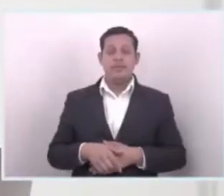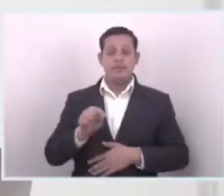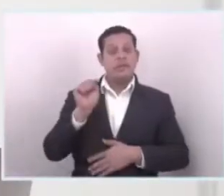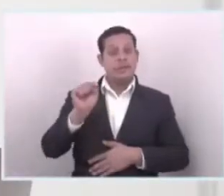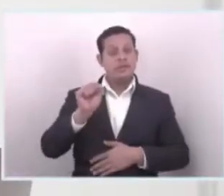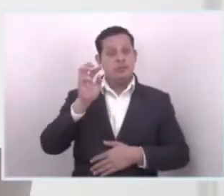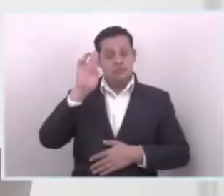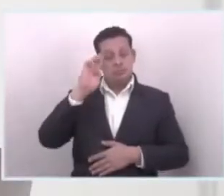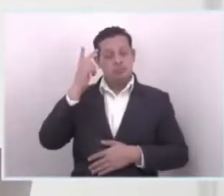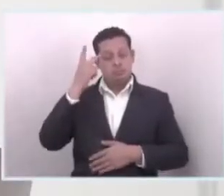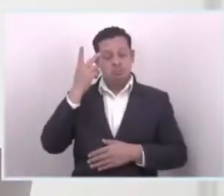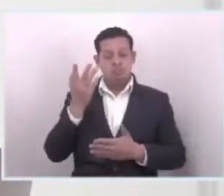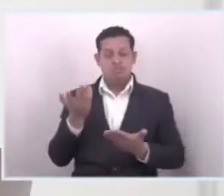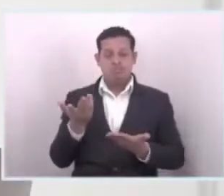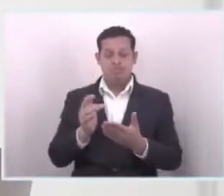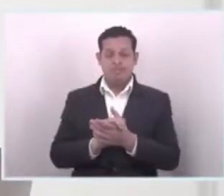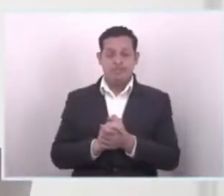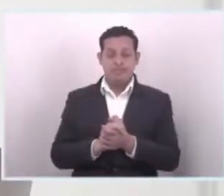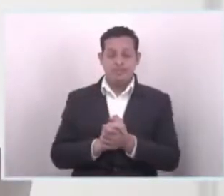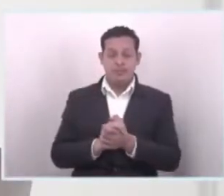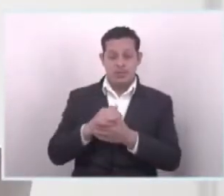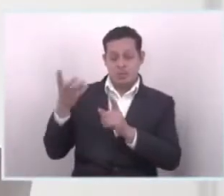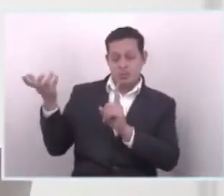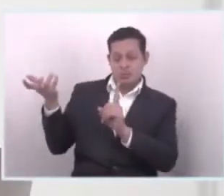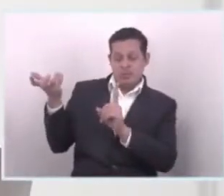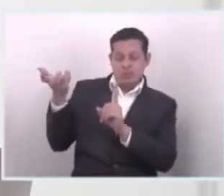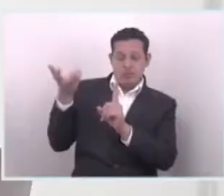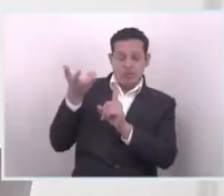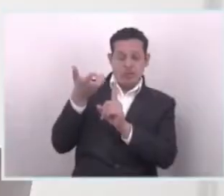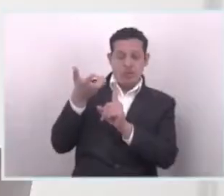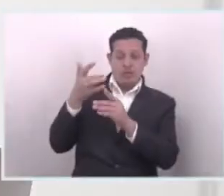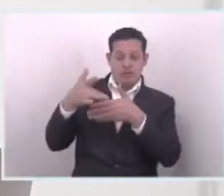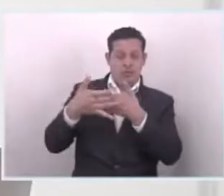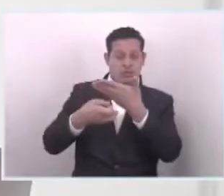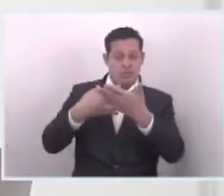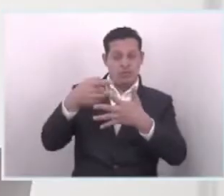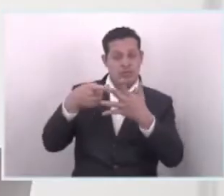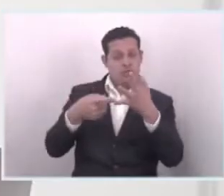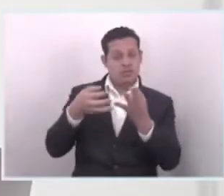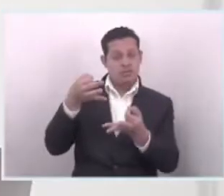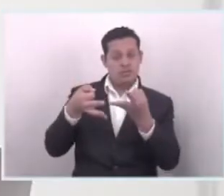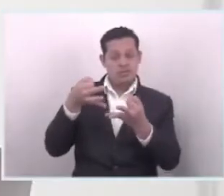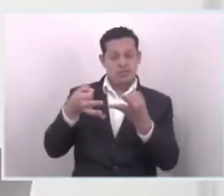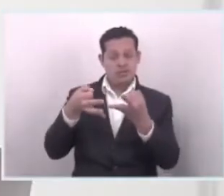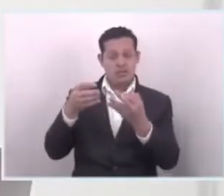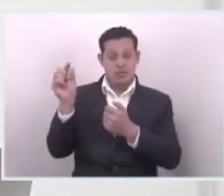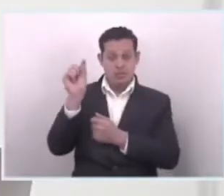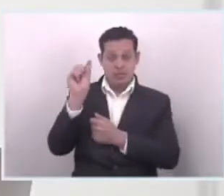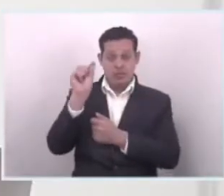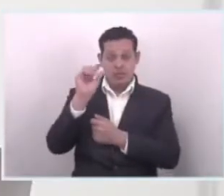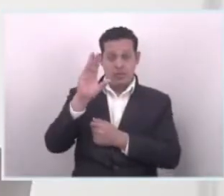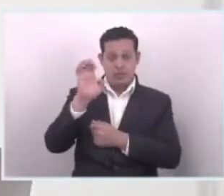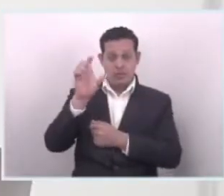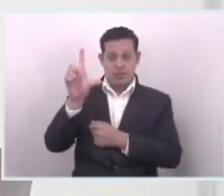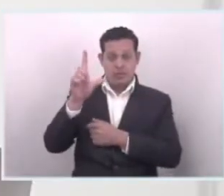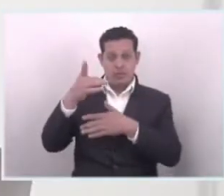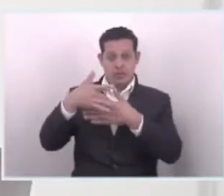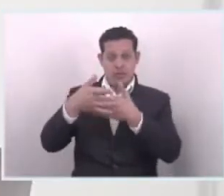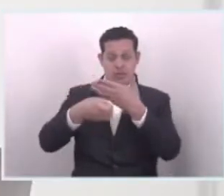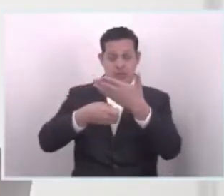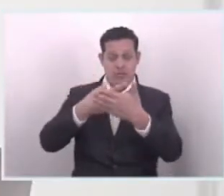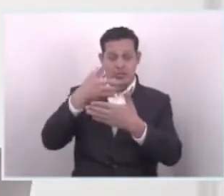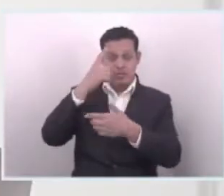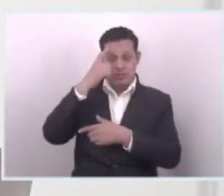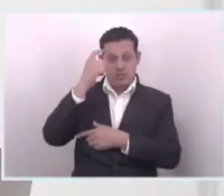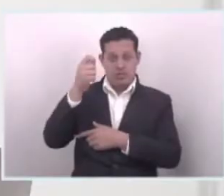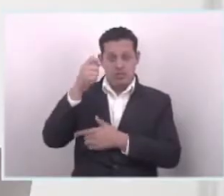Esto es, van orientadas a modernizar la ley, como lo decía antes, va a permitir que la CEL actualice el